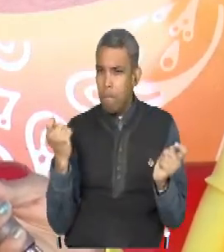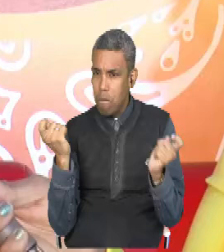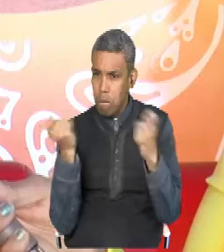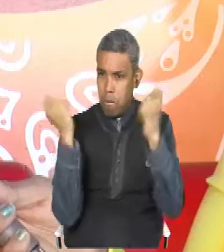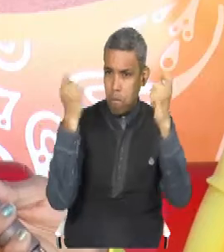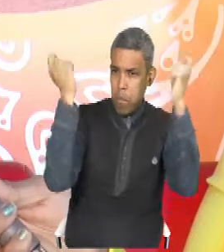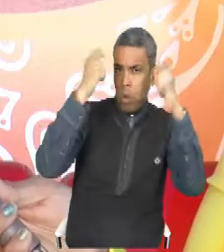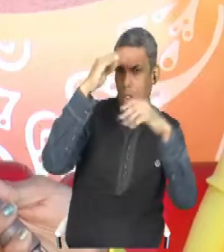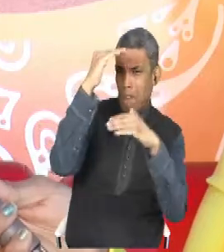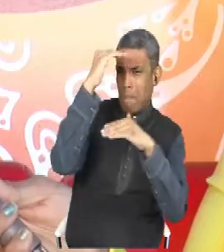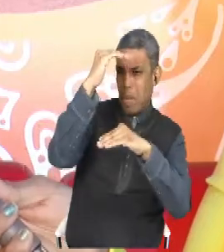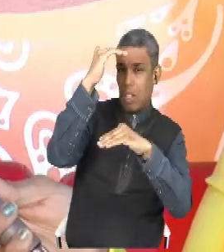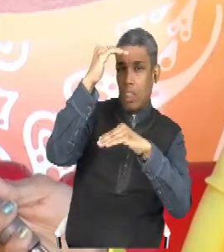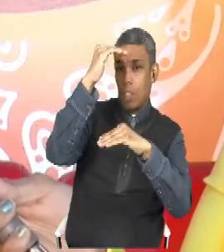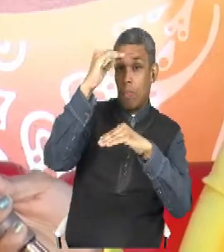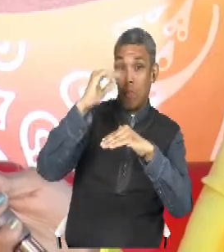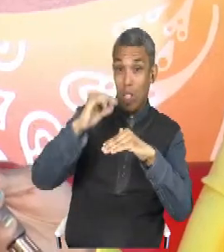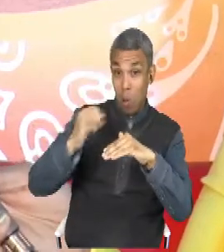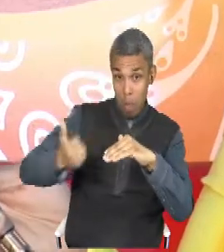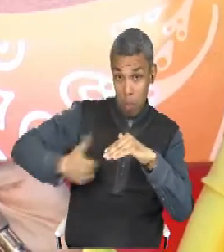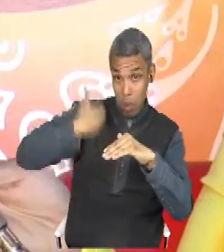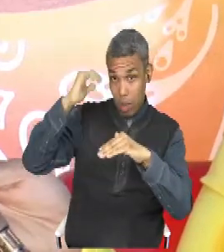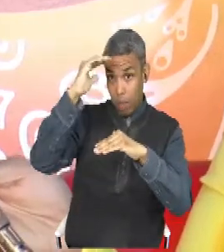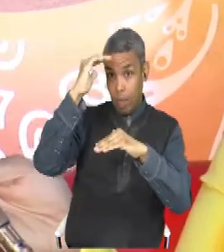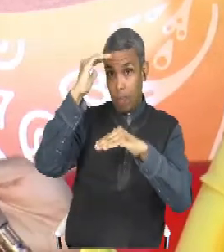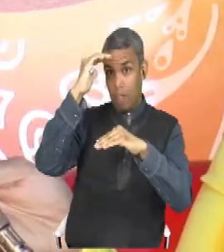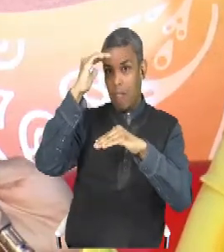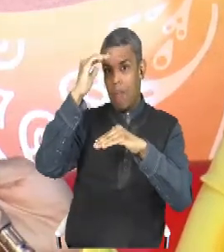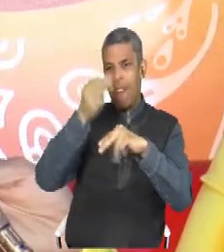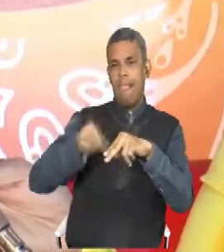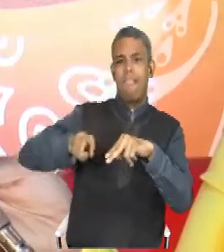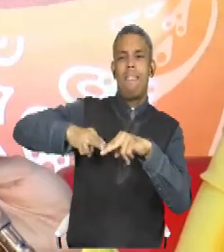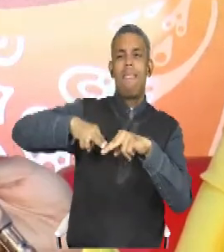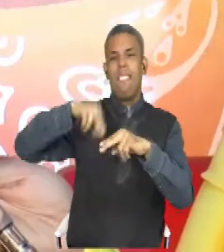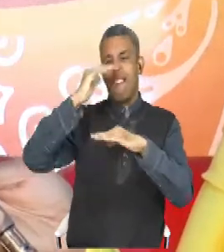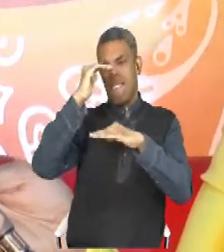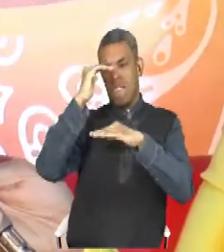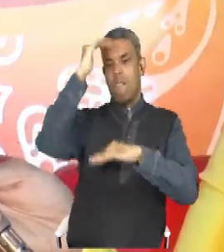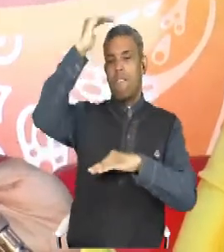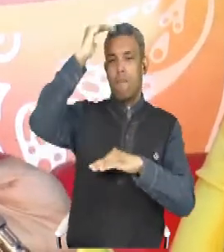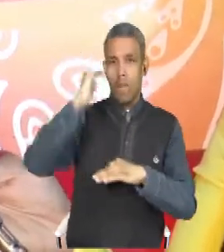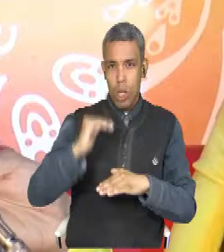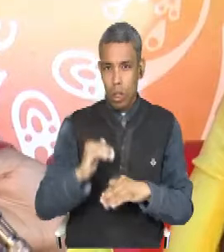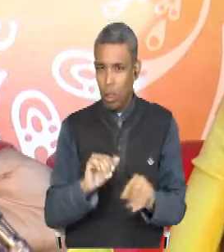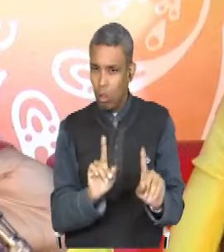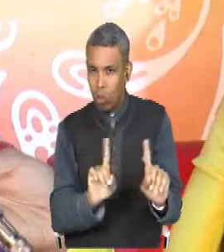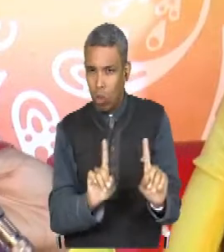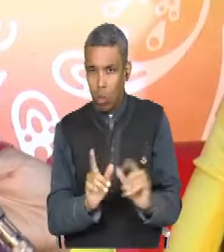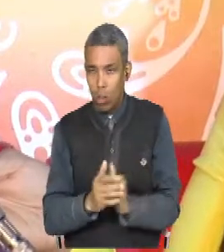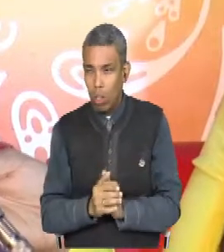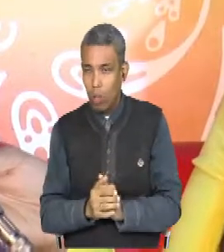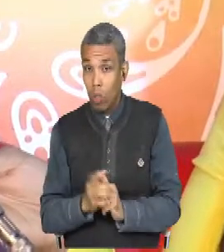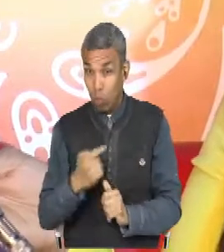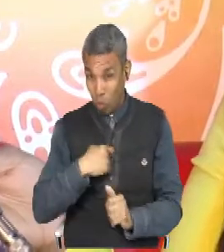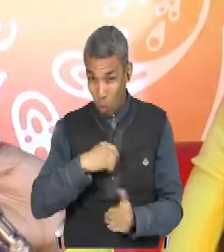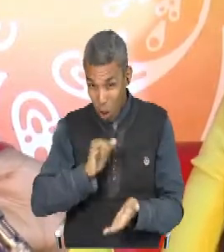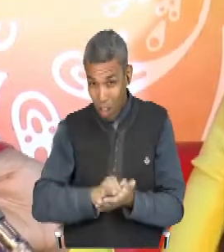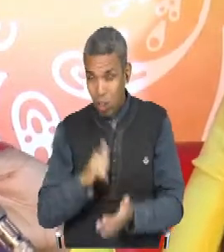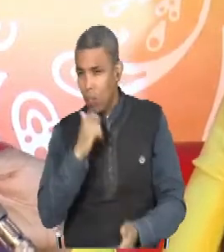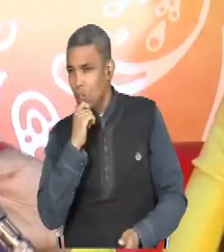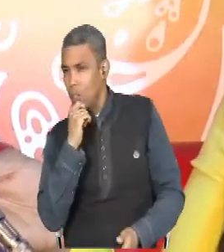siempre un parámetro y vulgarmente no manejo el tema de le cobro, depende del marrano, no. Para todo el cliente